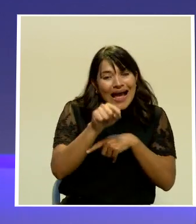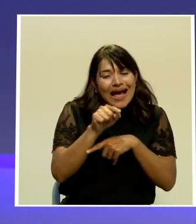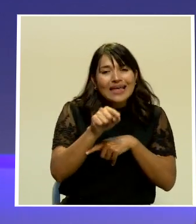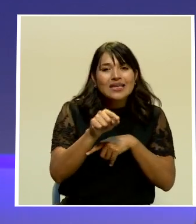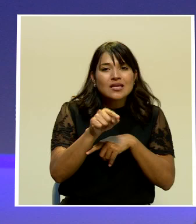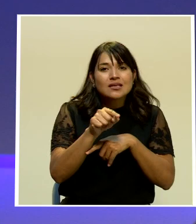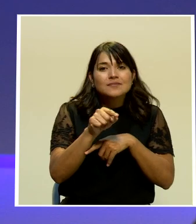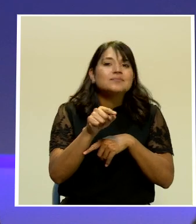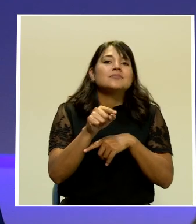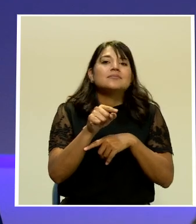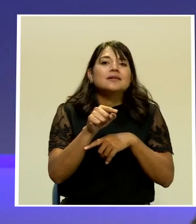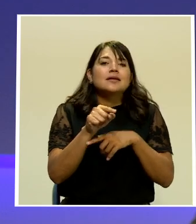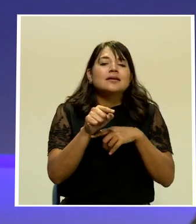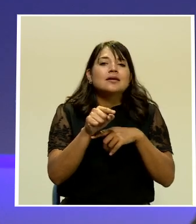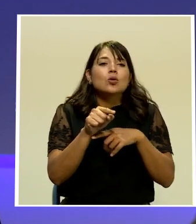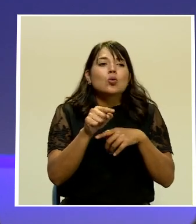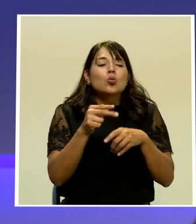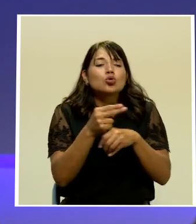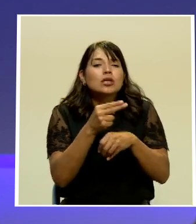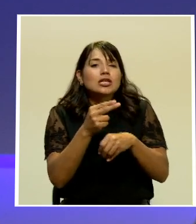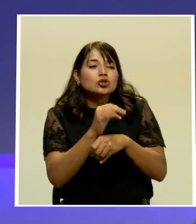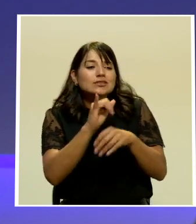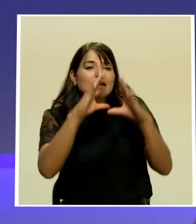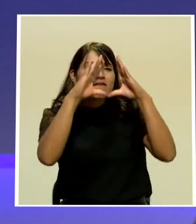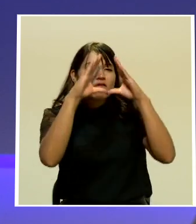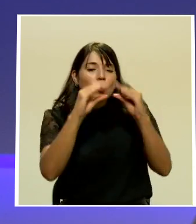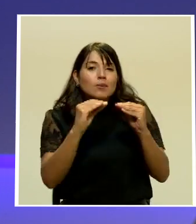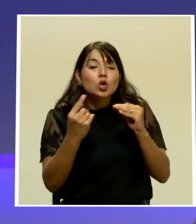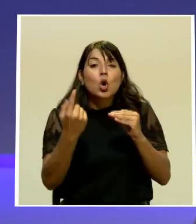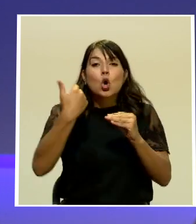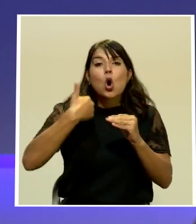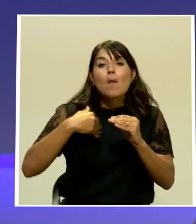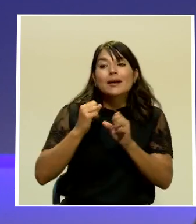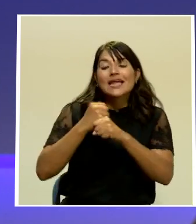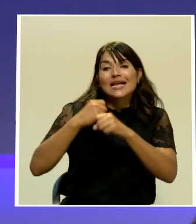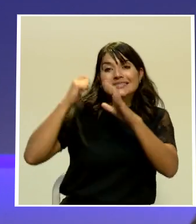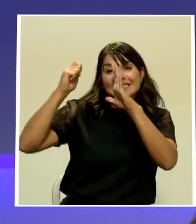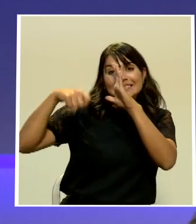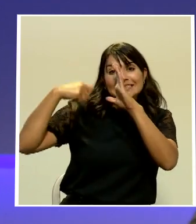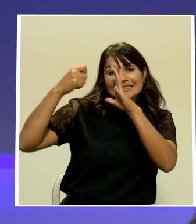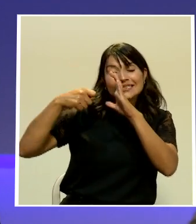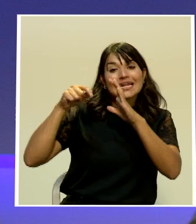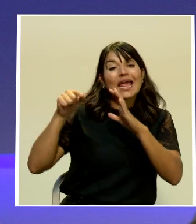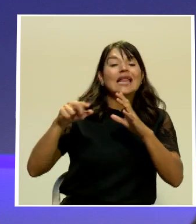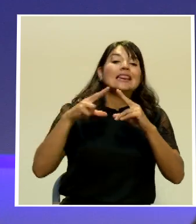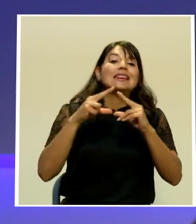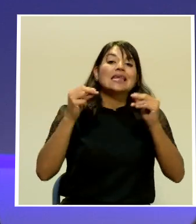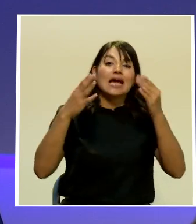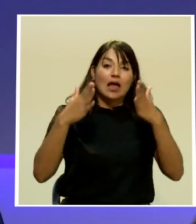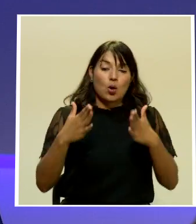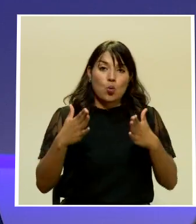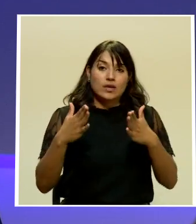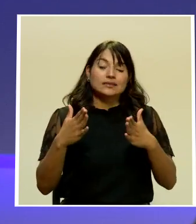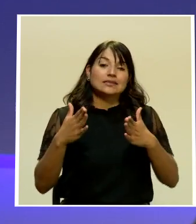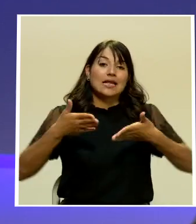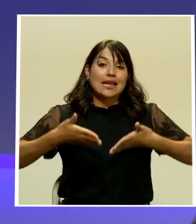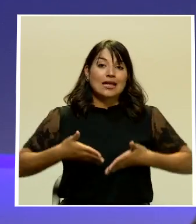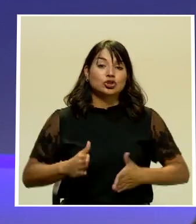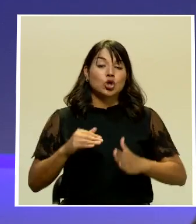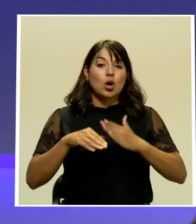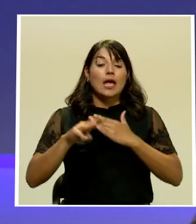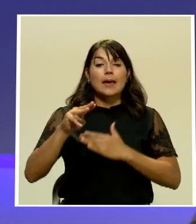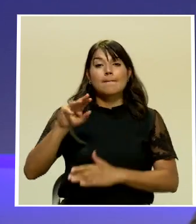noche. Gabriel Serra es un cineasta nicaragüense, nacido en Managua en el